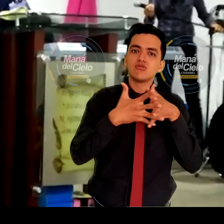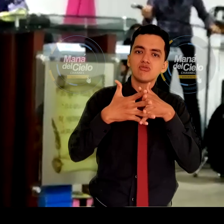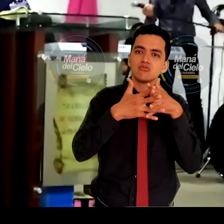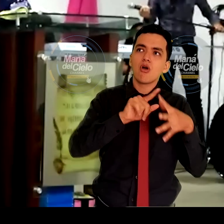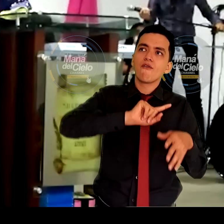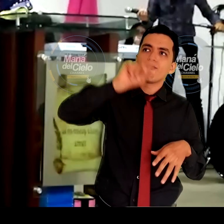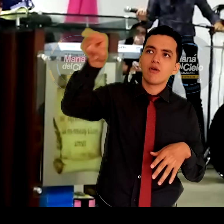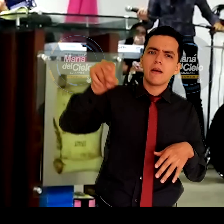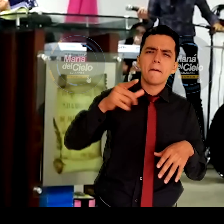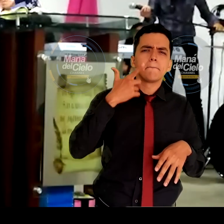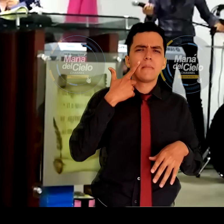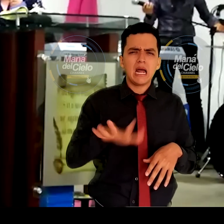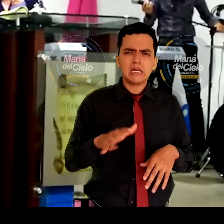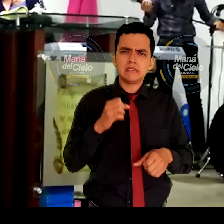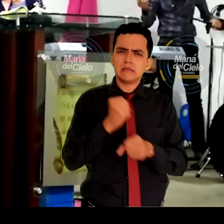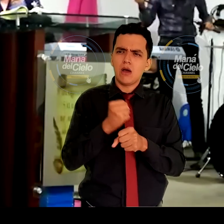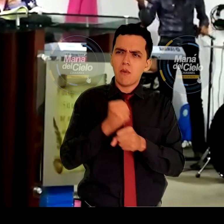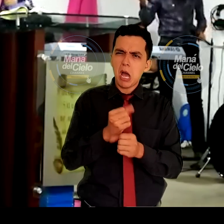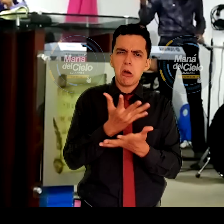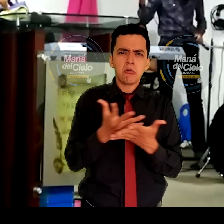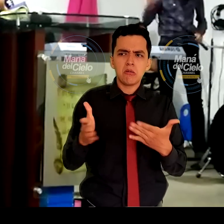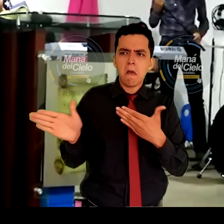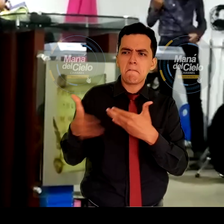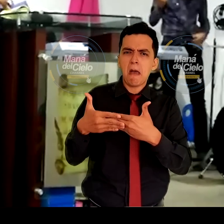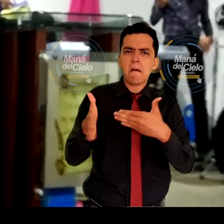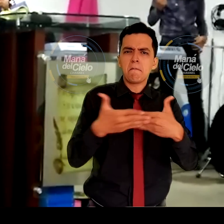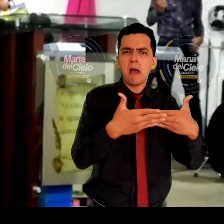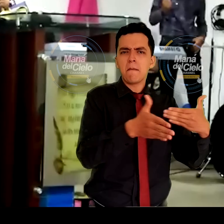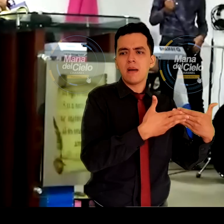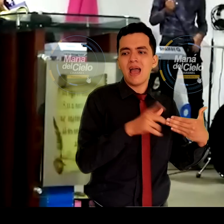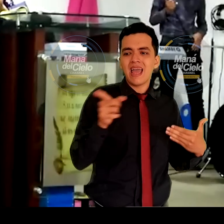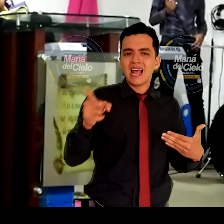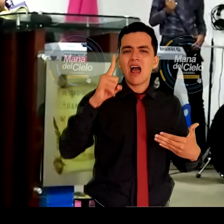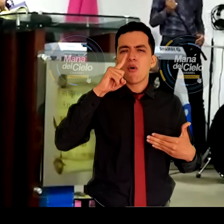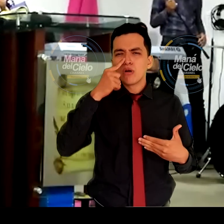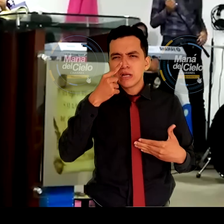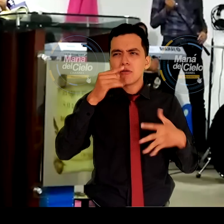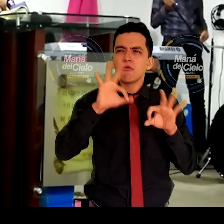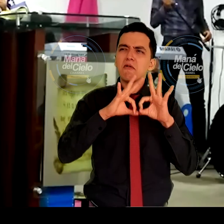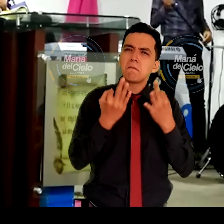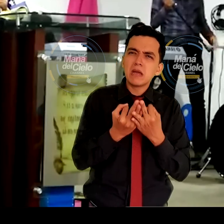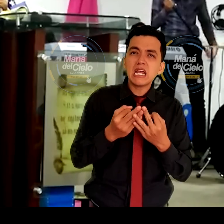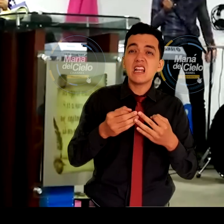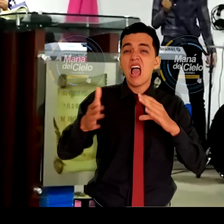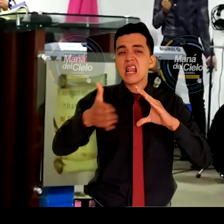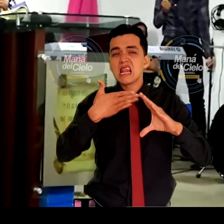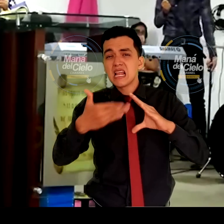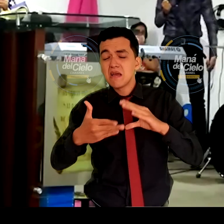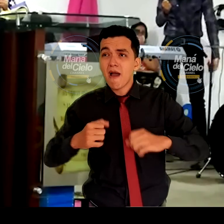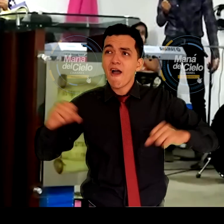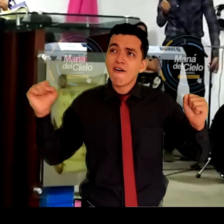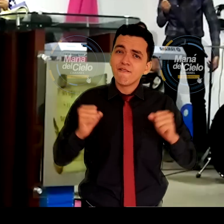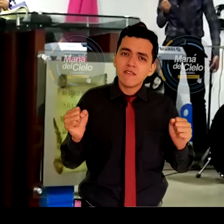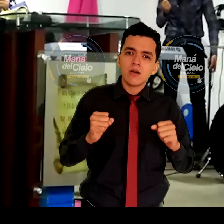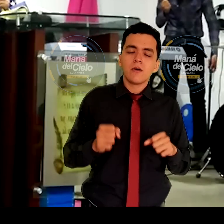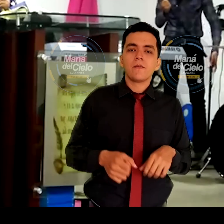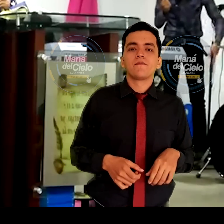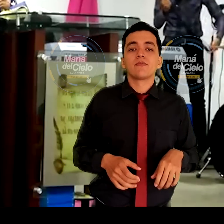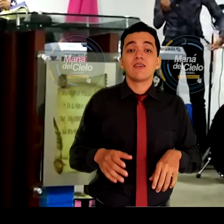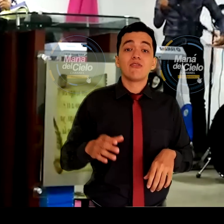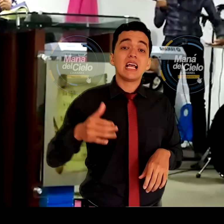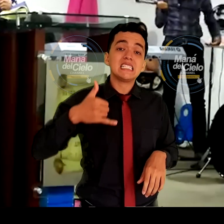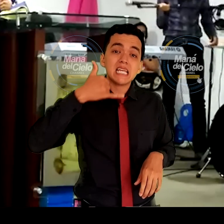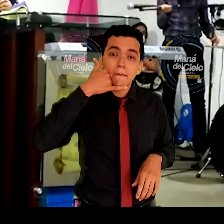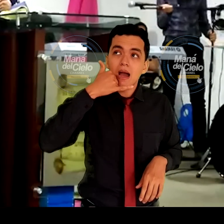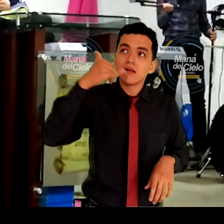todo como que se le cerraba, y él aburrido, y que la familia, todo eso, el clima, y se vio una situación. Y cuando agarró ese teléfono para